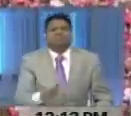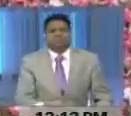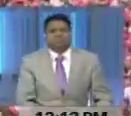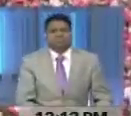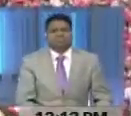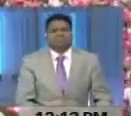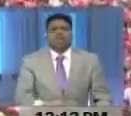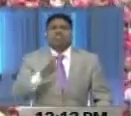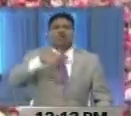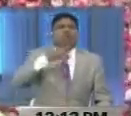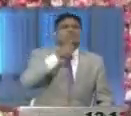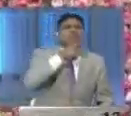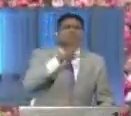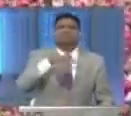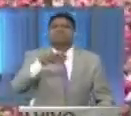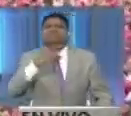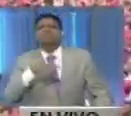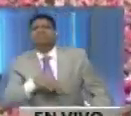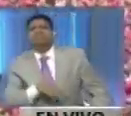¿Dónde están los CLA?